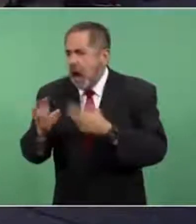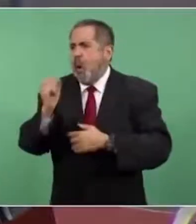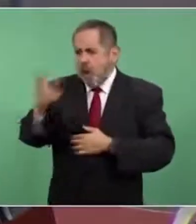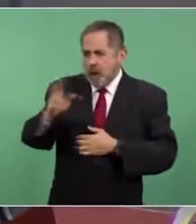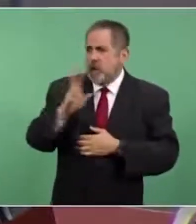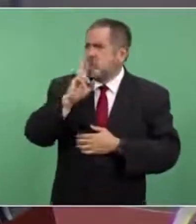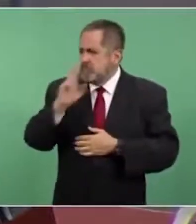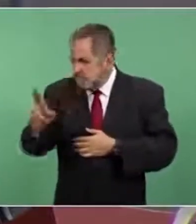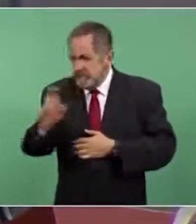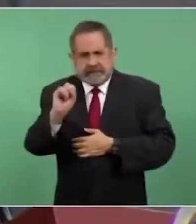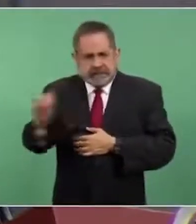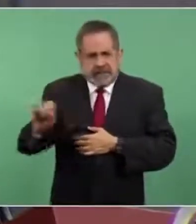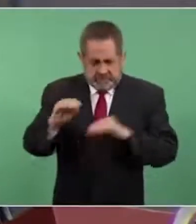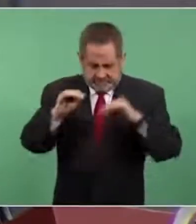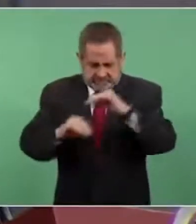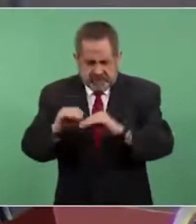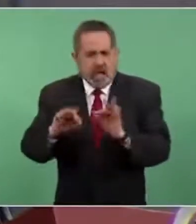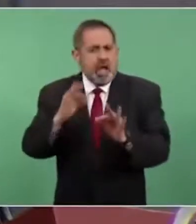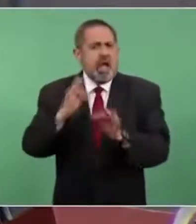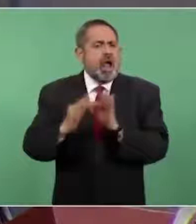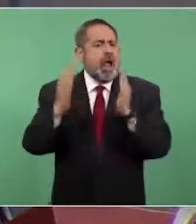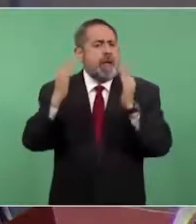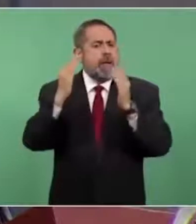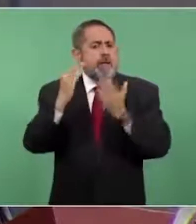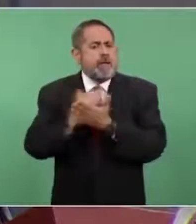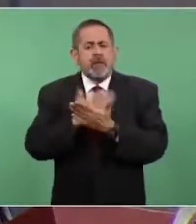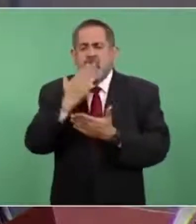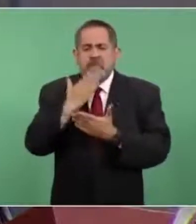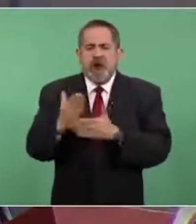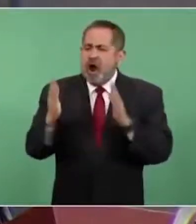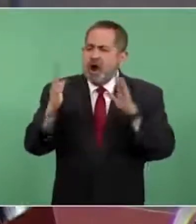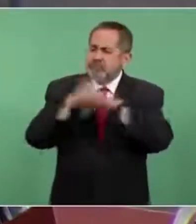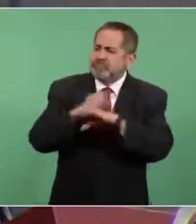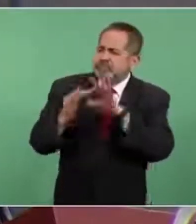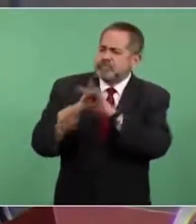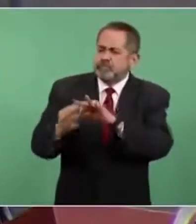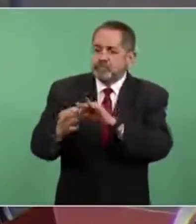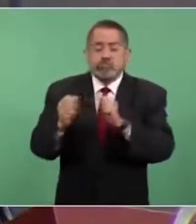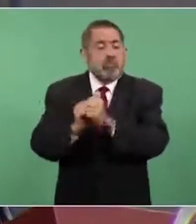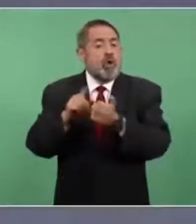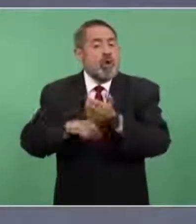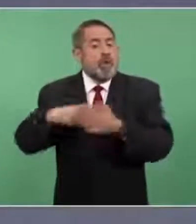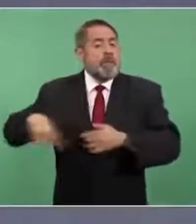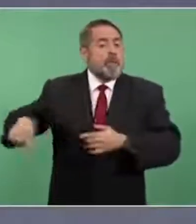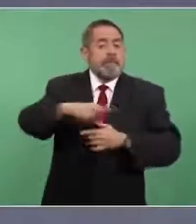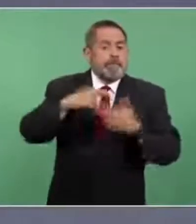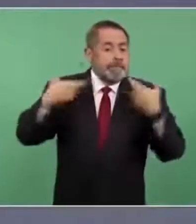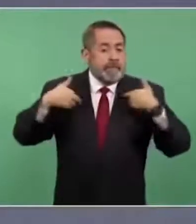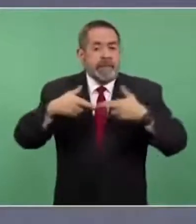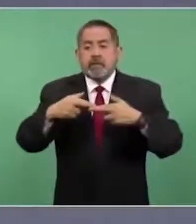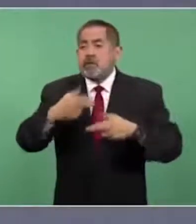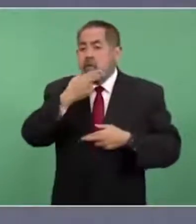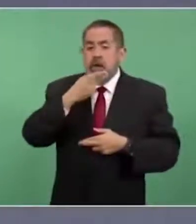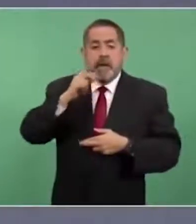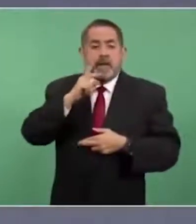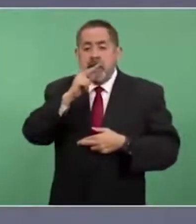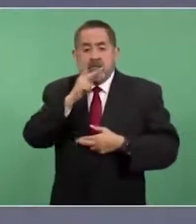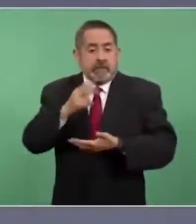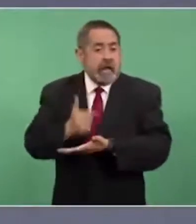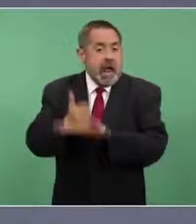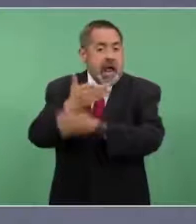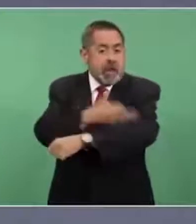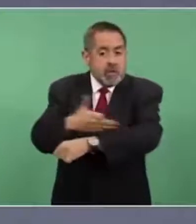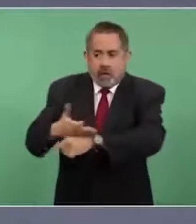hemos evitado conflictos y hemos contado con los maestros y con los padres de familia para ampliar